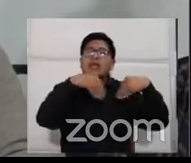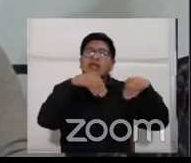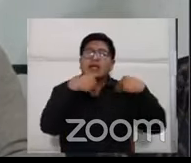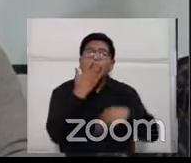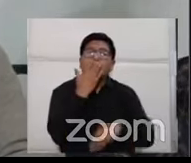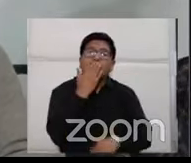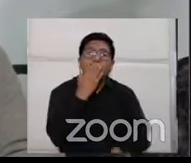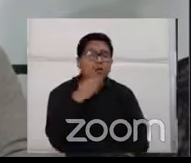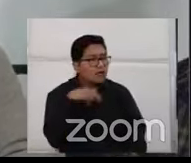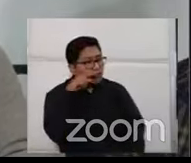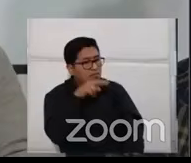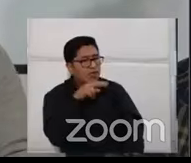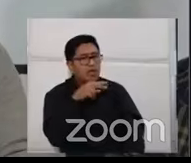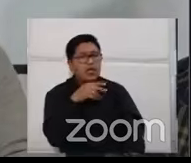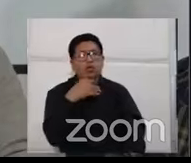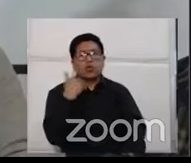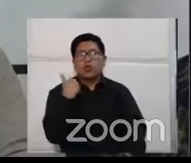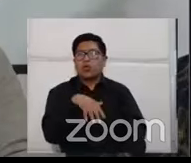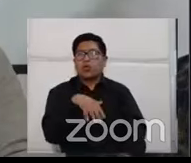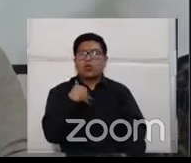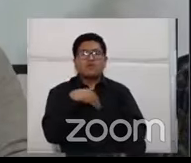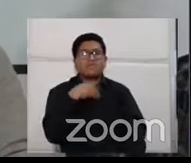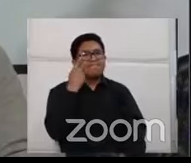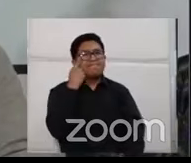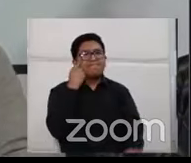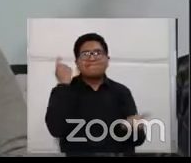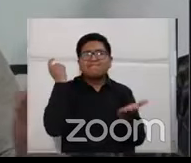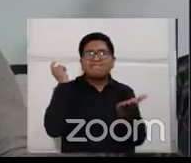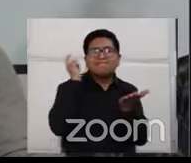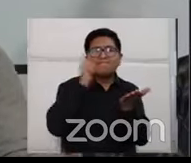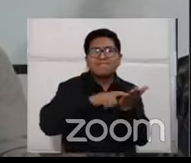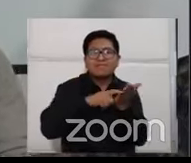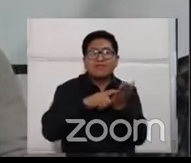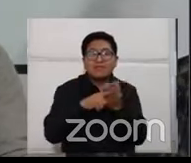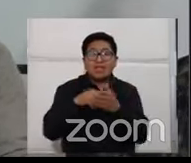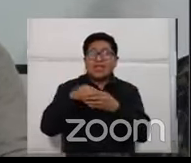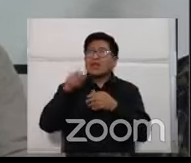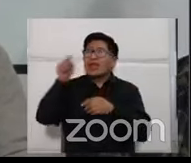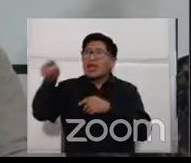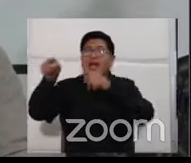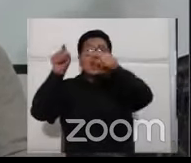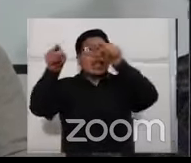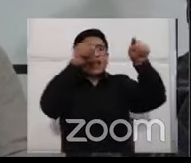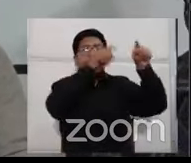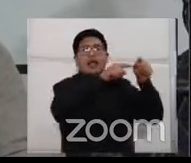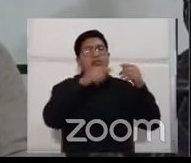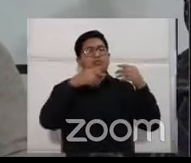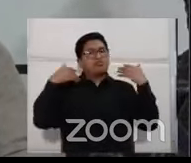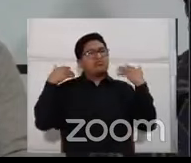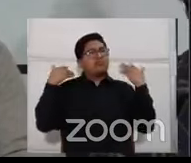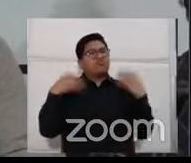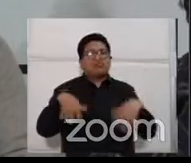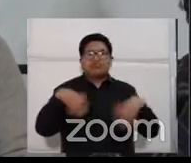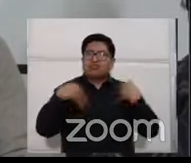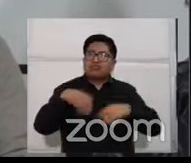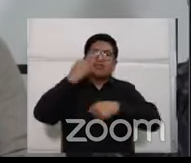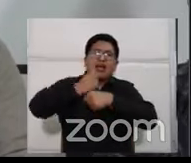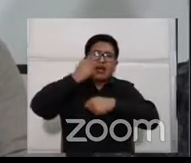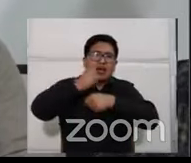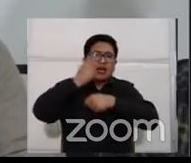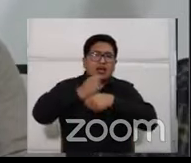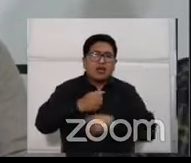ahí nos hace ver de que la realidad de que pasamos a la esquina y hay un joven trabajador trabajando y es y son niños